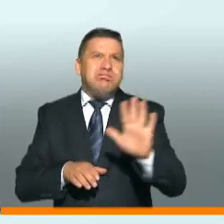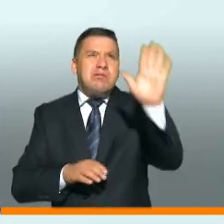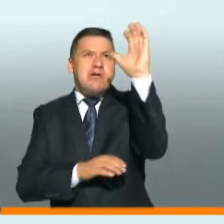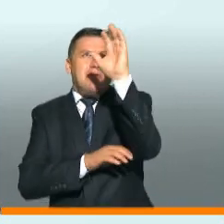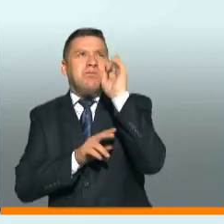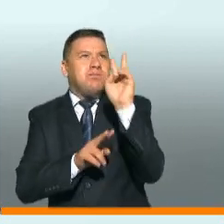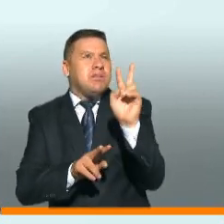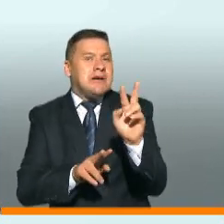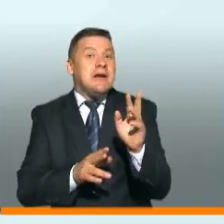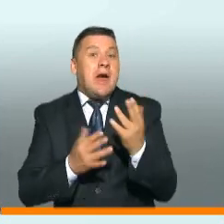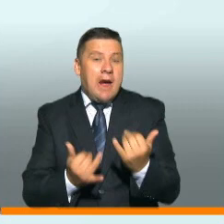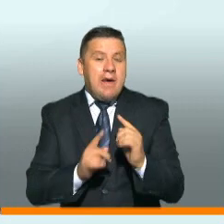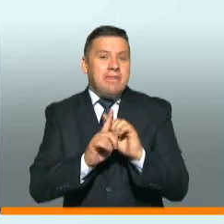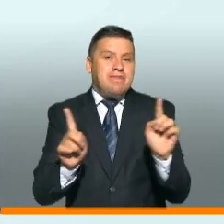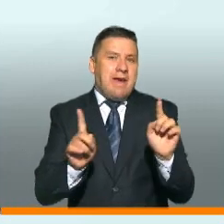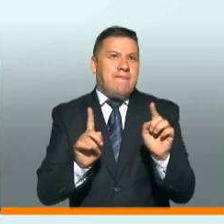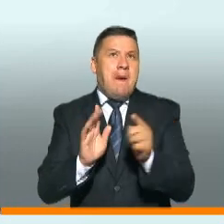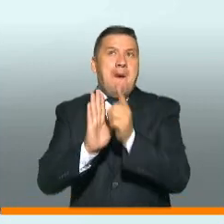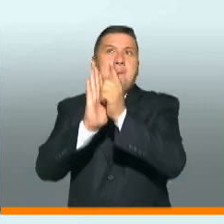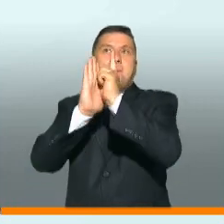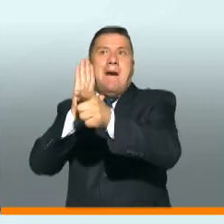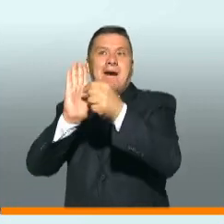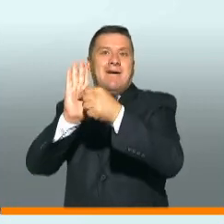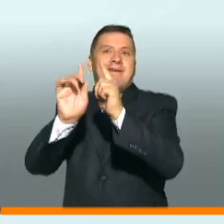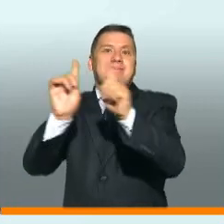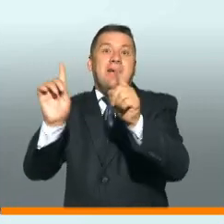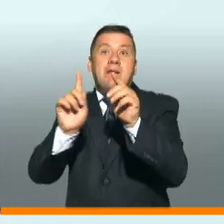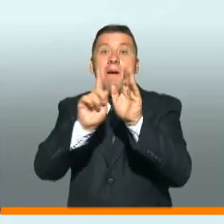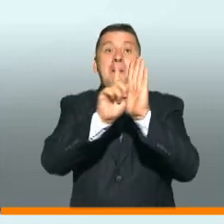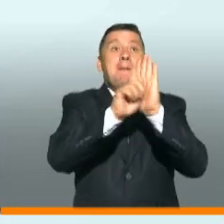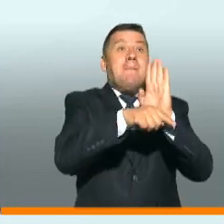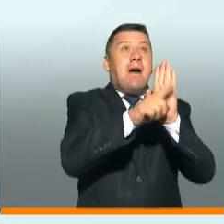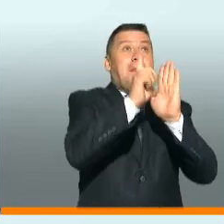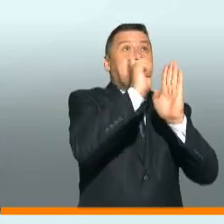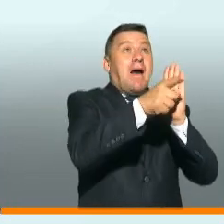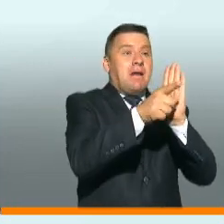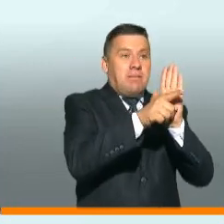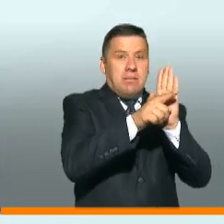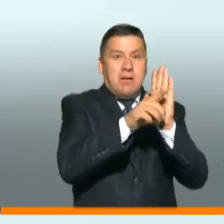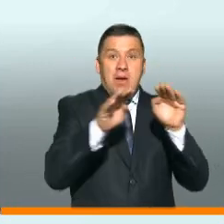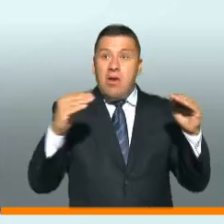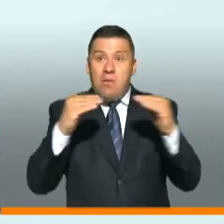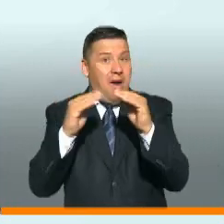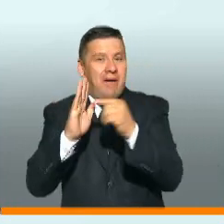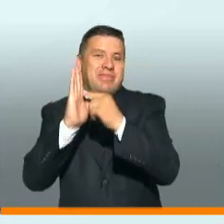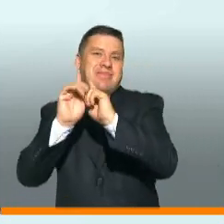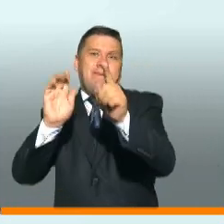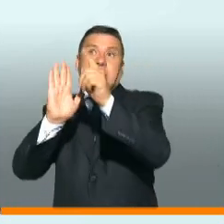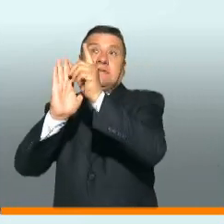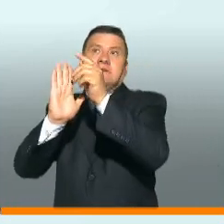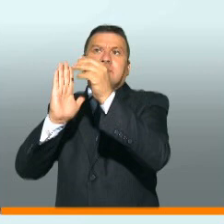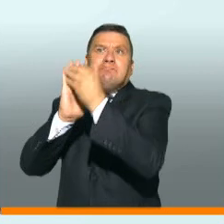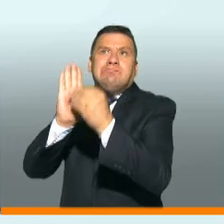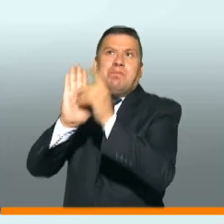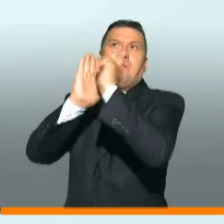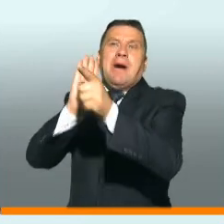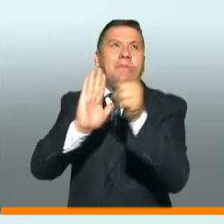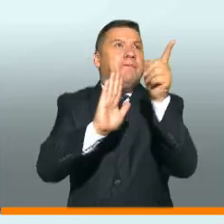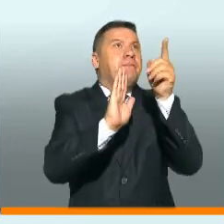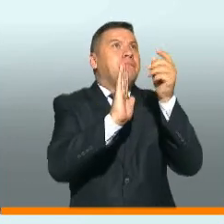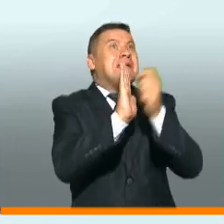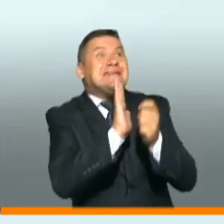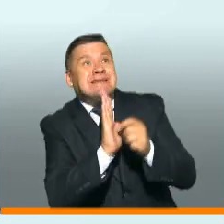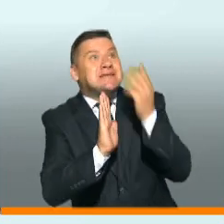a considerar diferentes medidas que son absolutamente importantes para poder efectuar